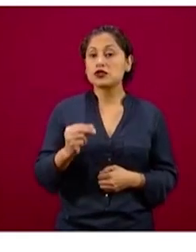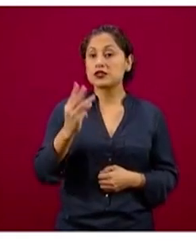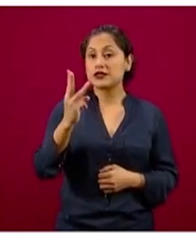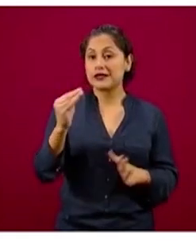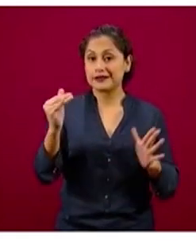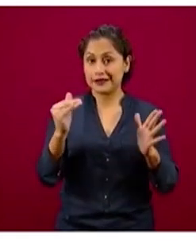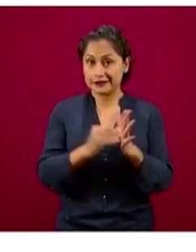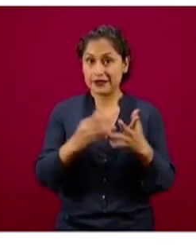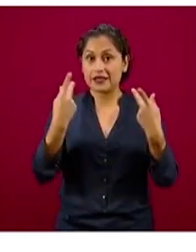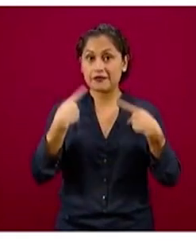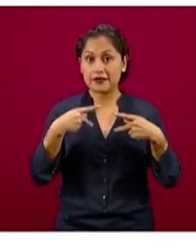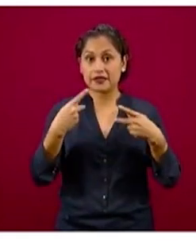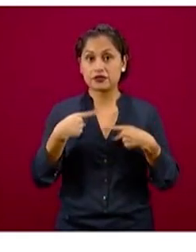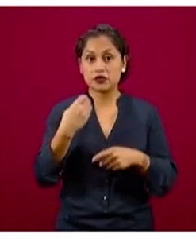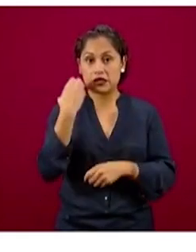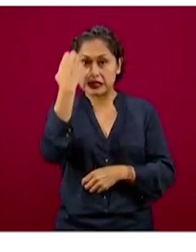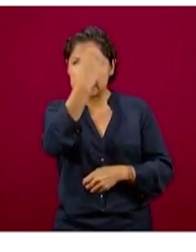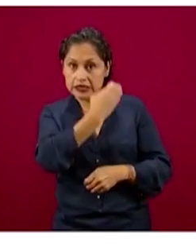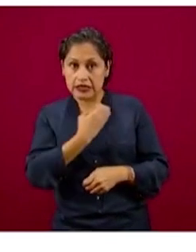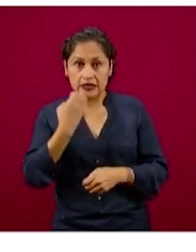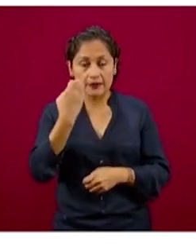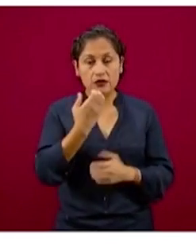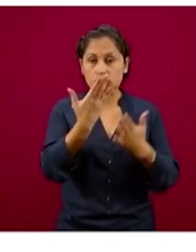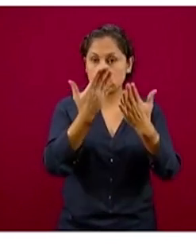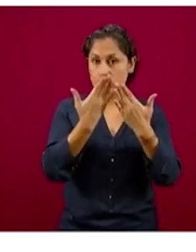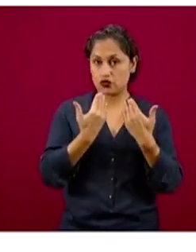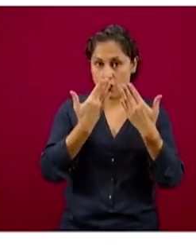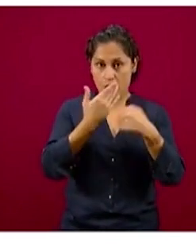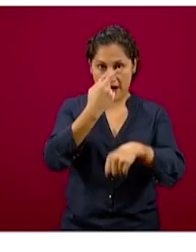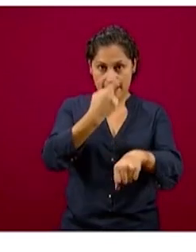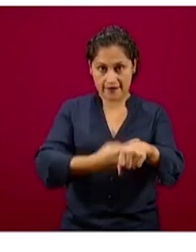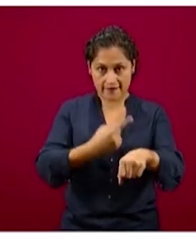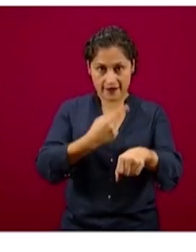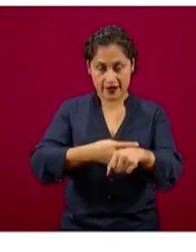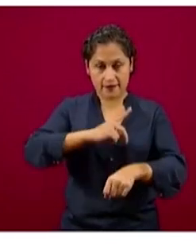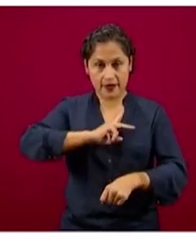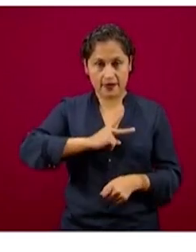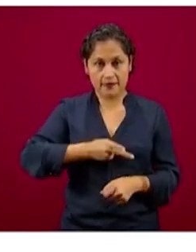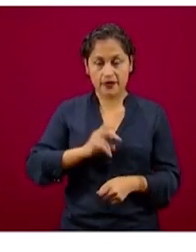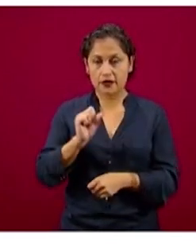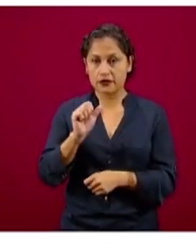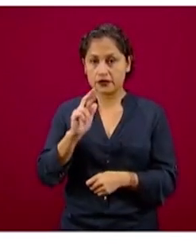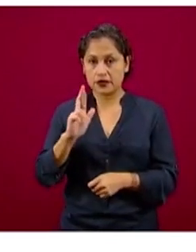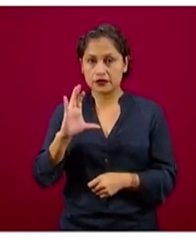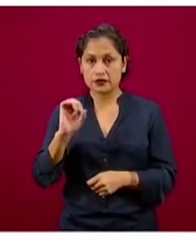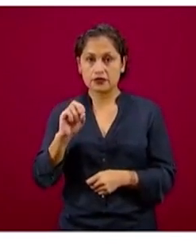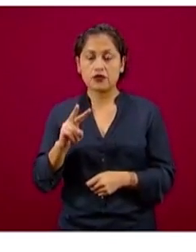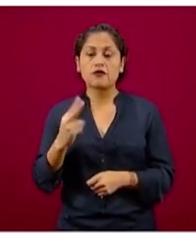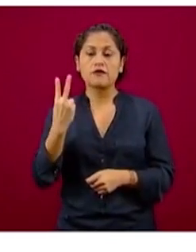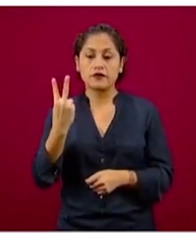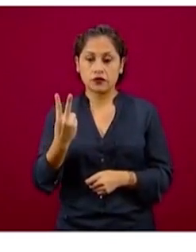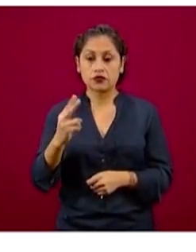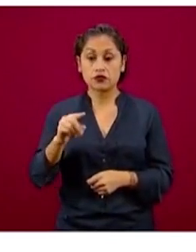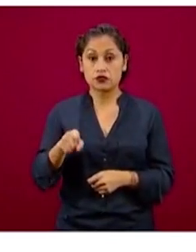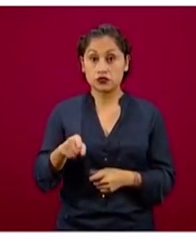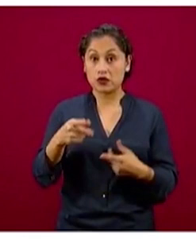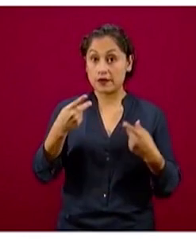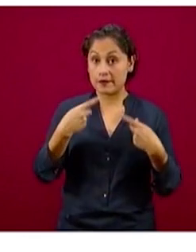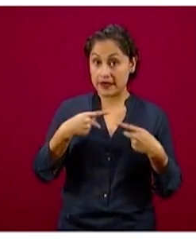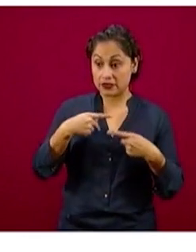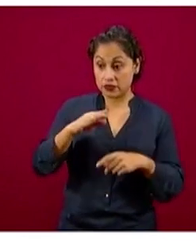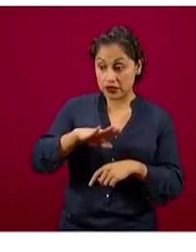a la prueba de de sars co2 recordando que igual el número de defunciones son defunciones confirmadas por